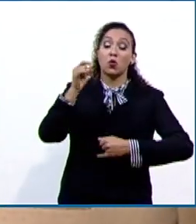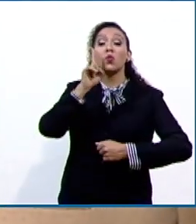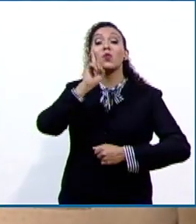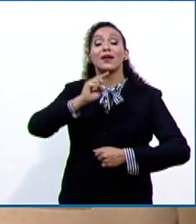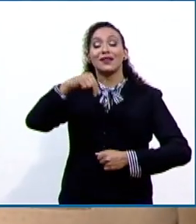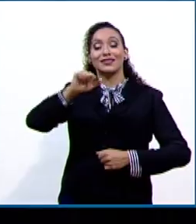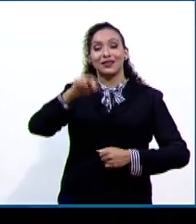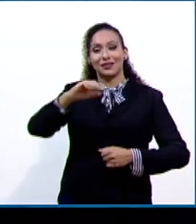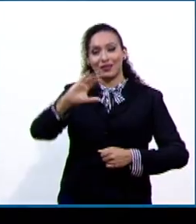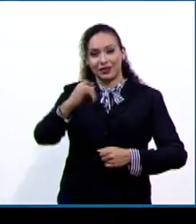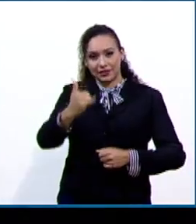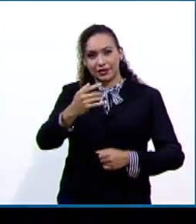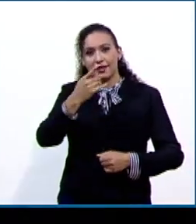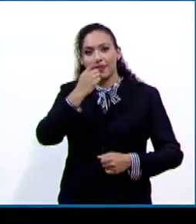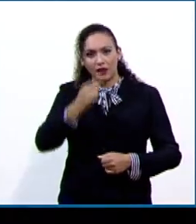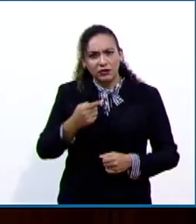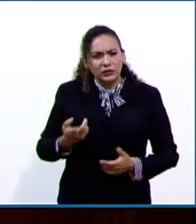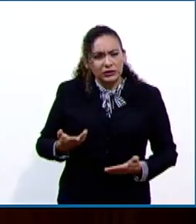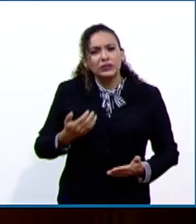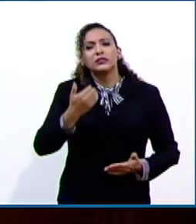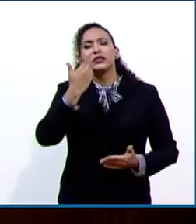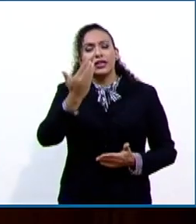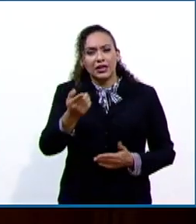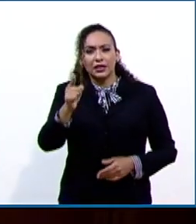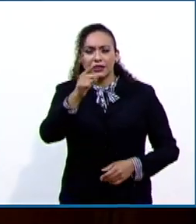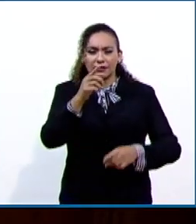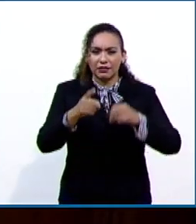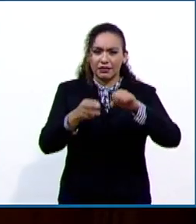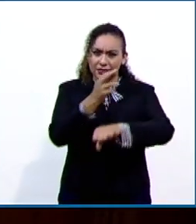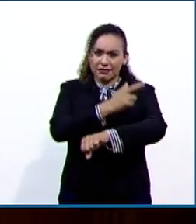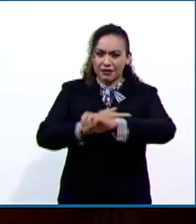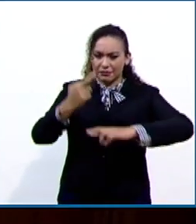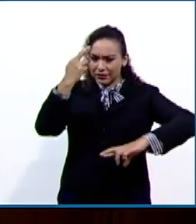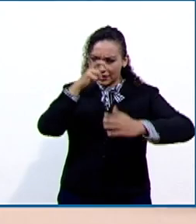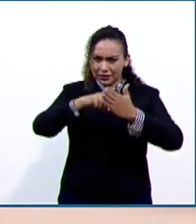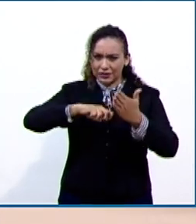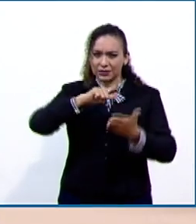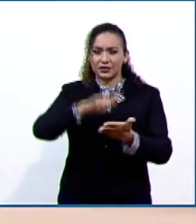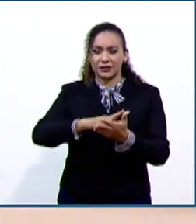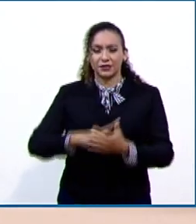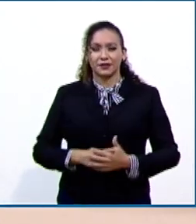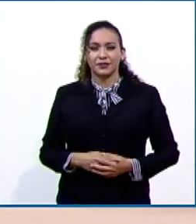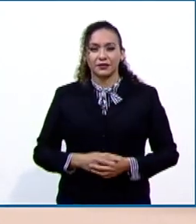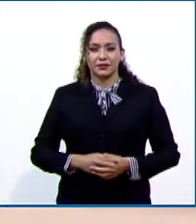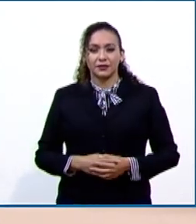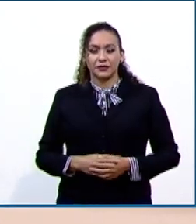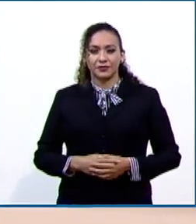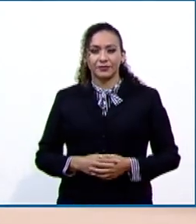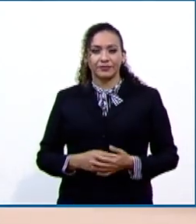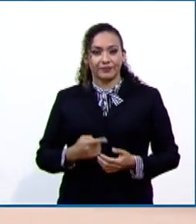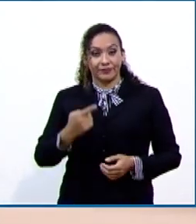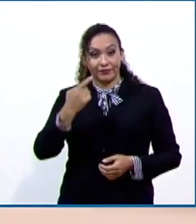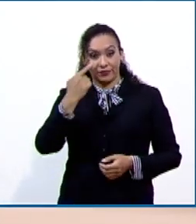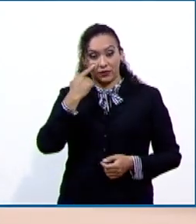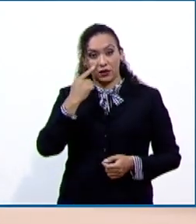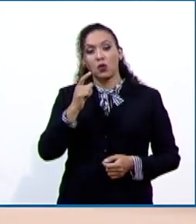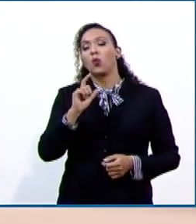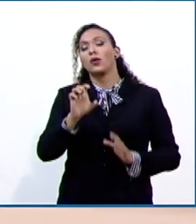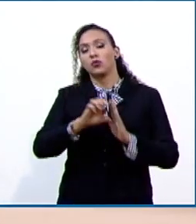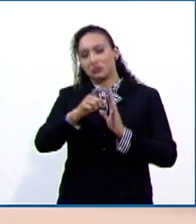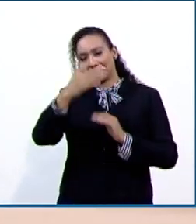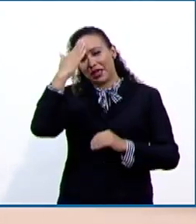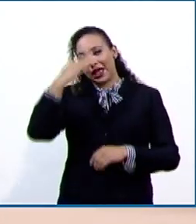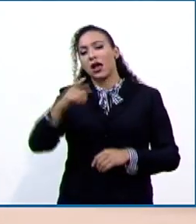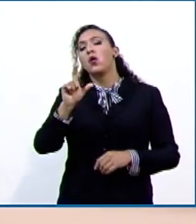Nancy Juárez para asumir una postura dentro del proceso judicial. El camino que tienen las partes en un juicio